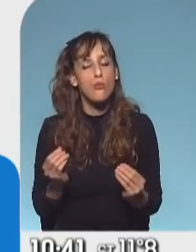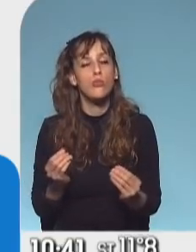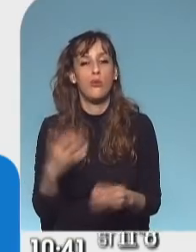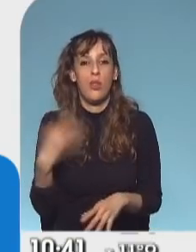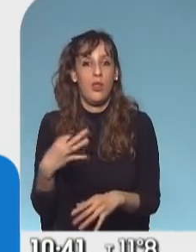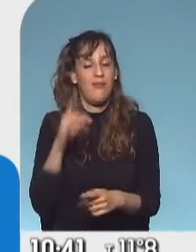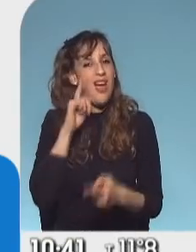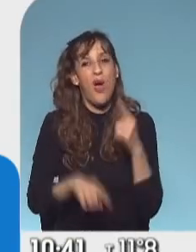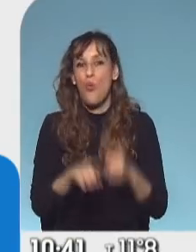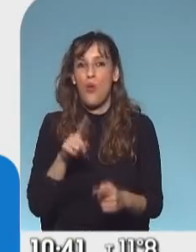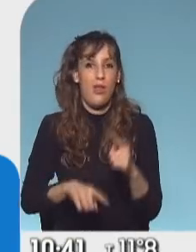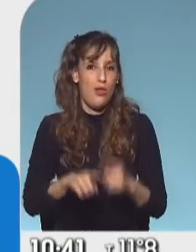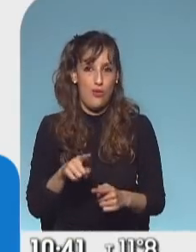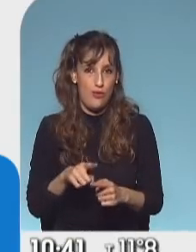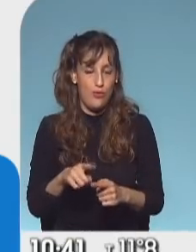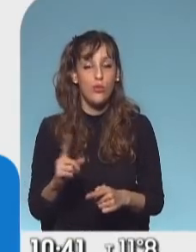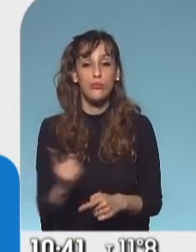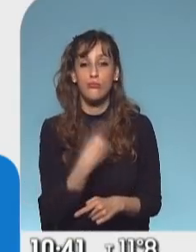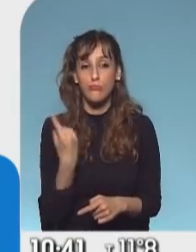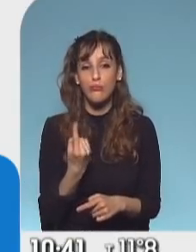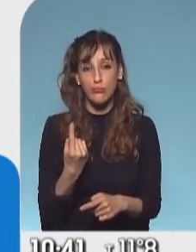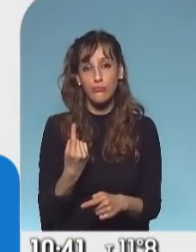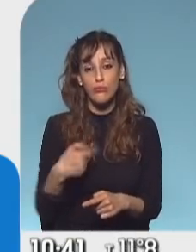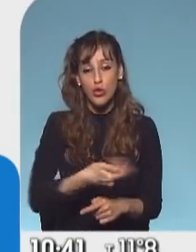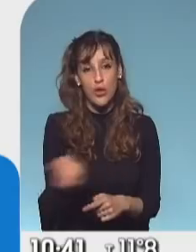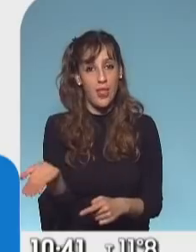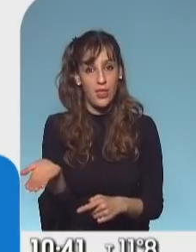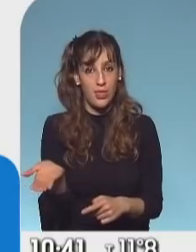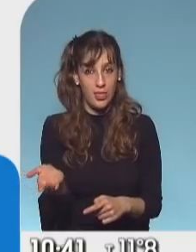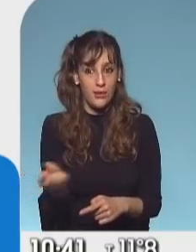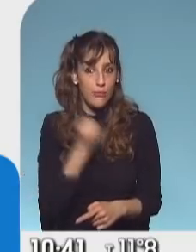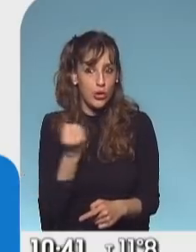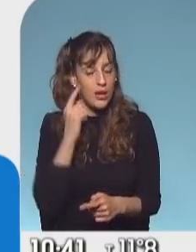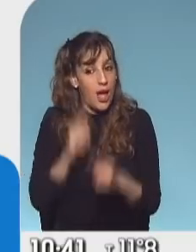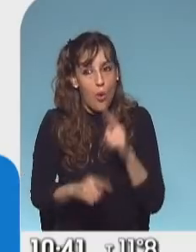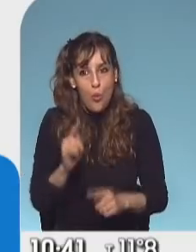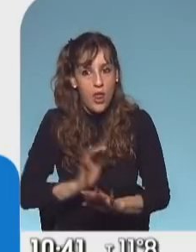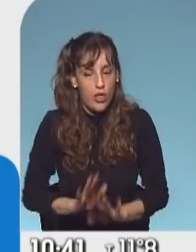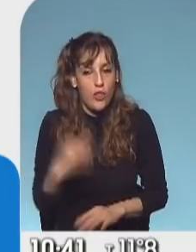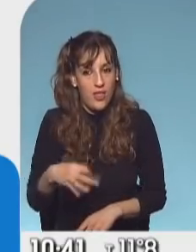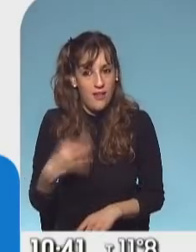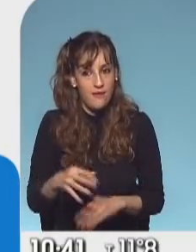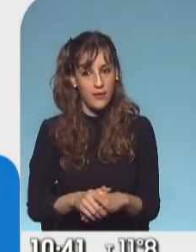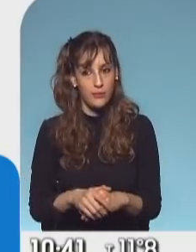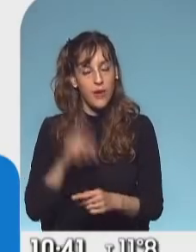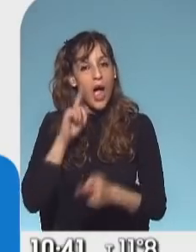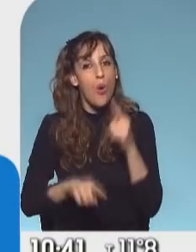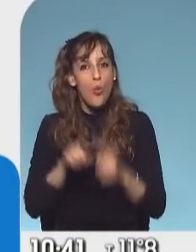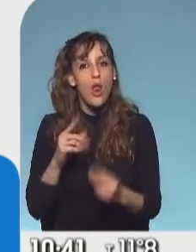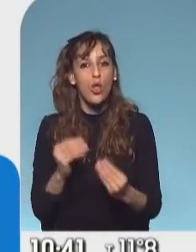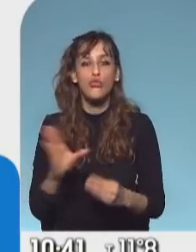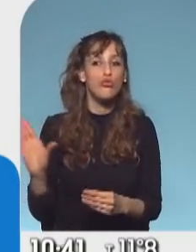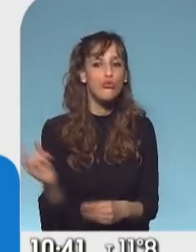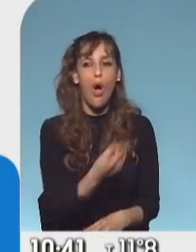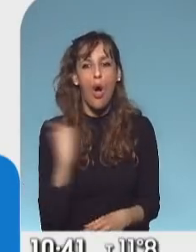que somos una sociedad y por eso el gran acuerdo es importante, en un gran acuerdo donde todos seamos actores,